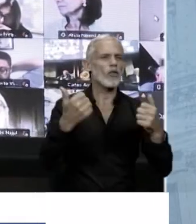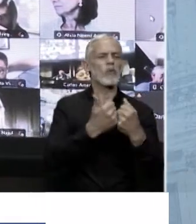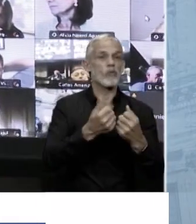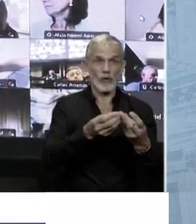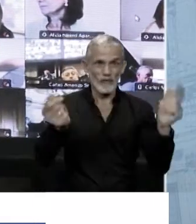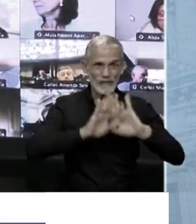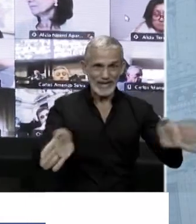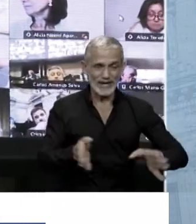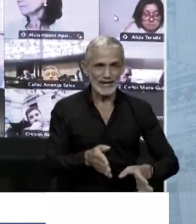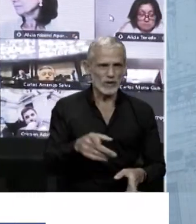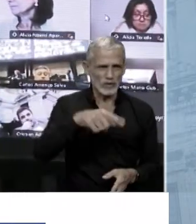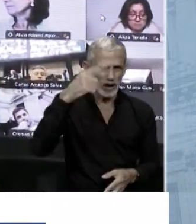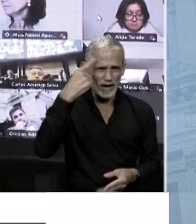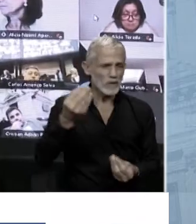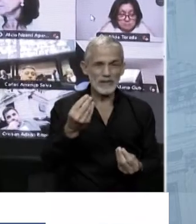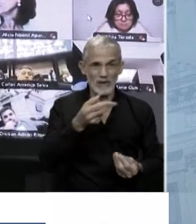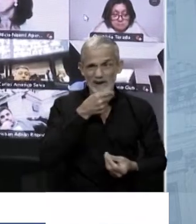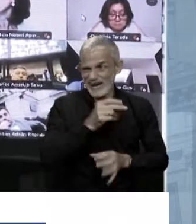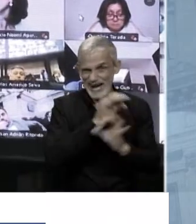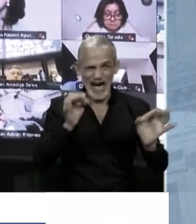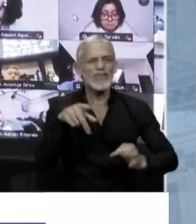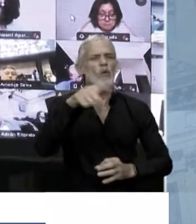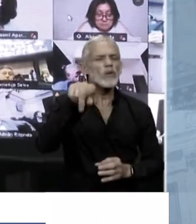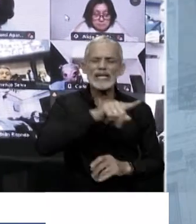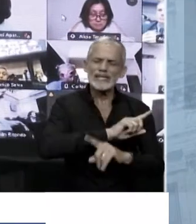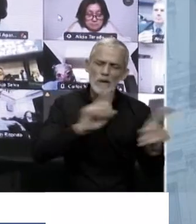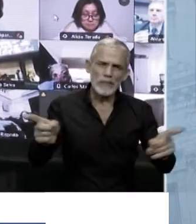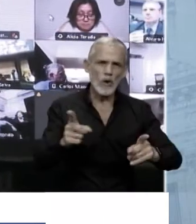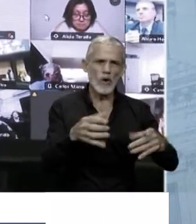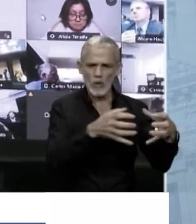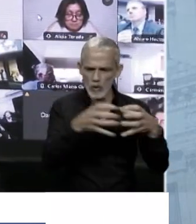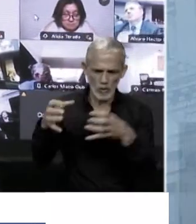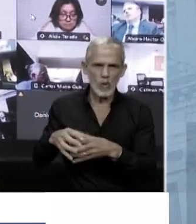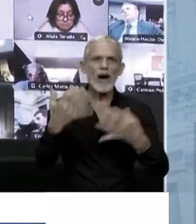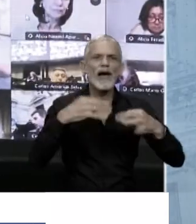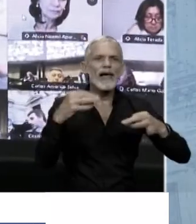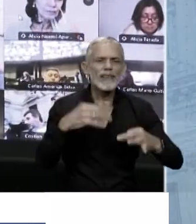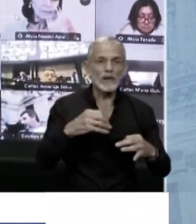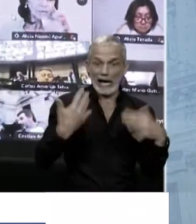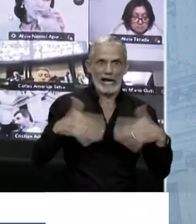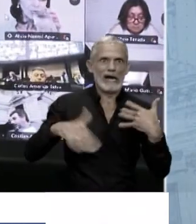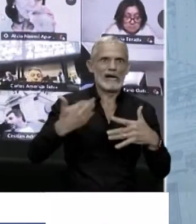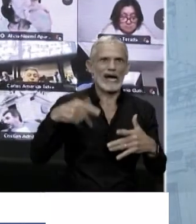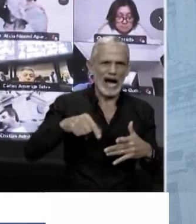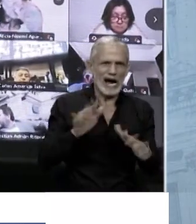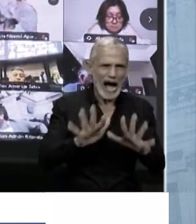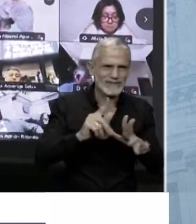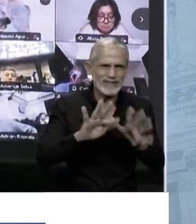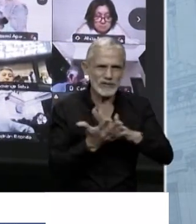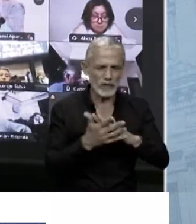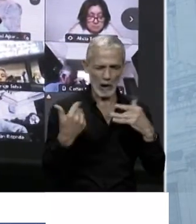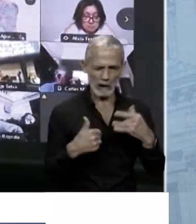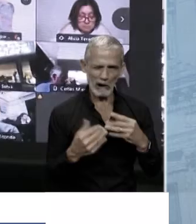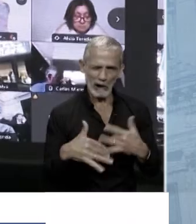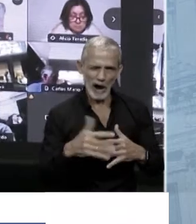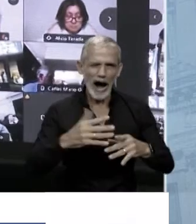Terminaba. Lo que nadie imaginaba, ni ustedes, y que iban a tener que acudir presurosamente a esta gambeta que